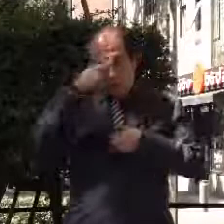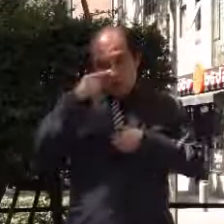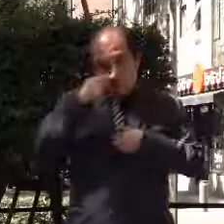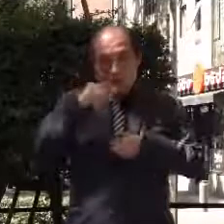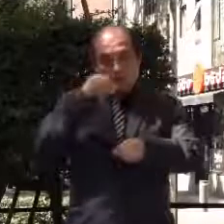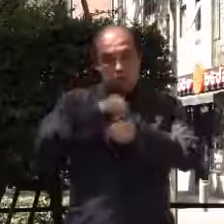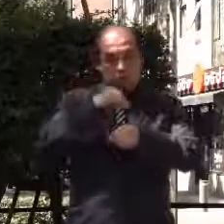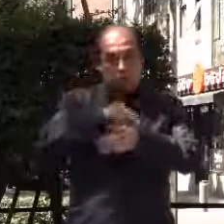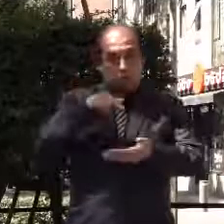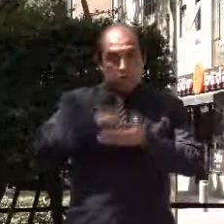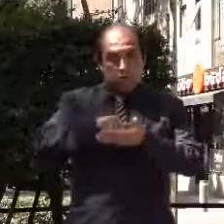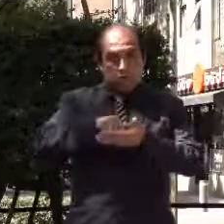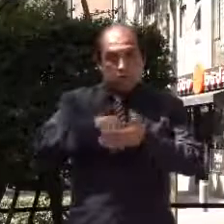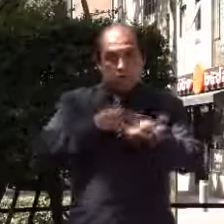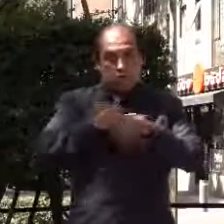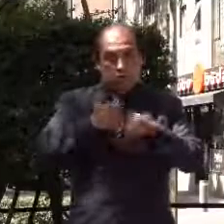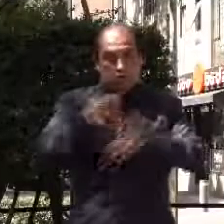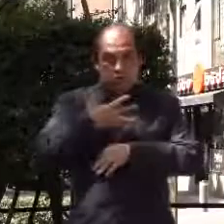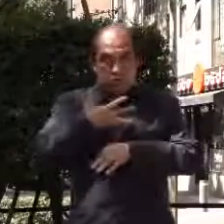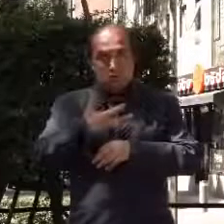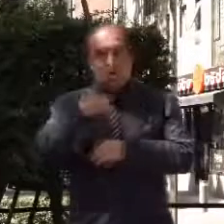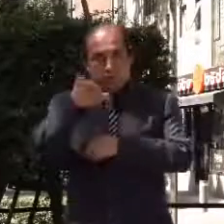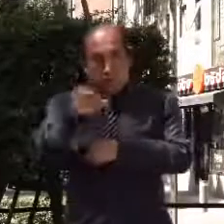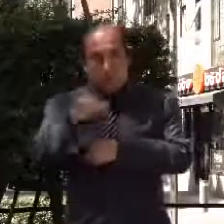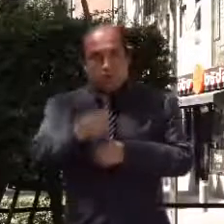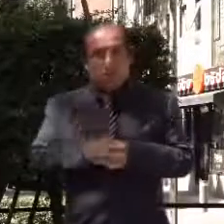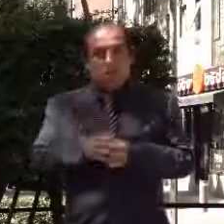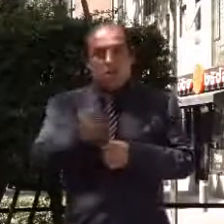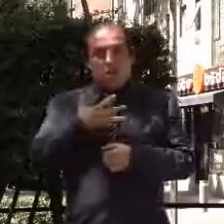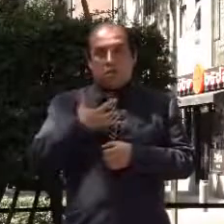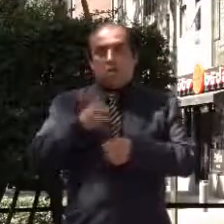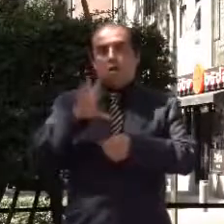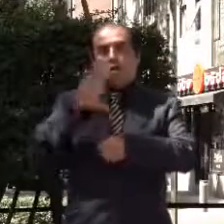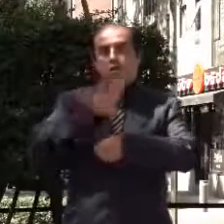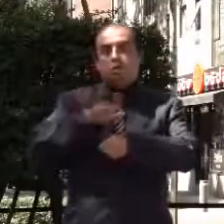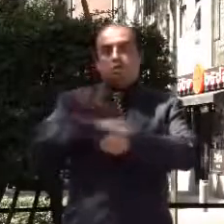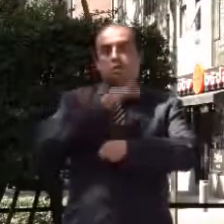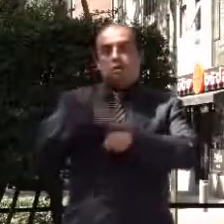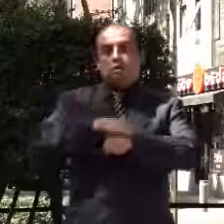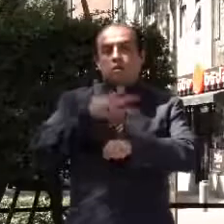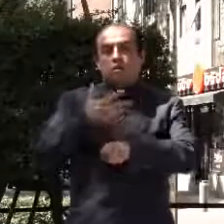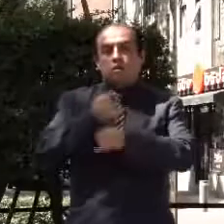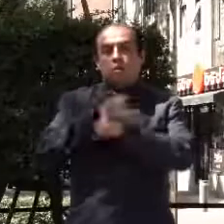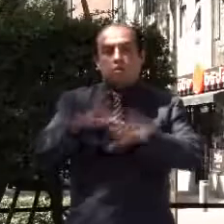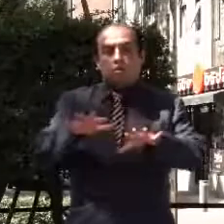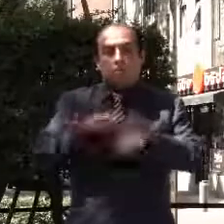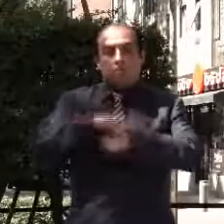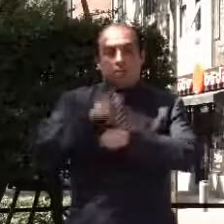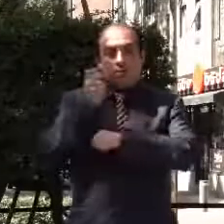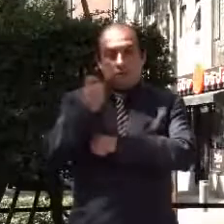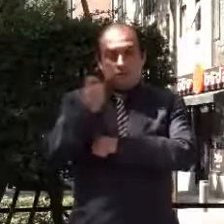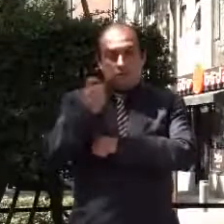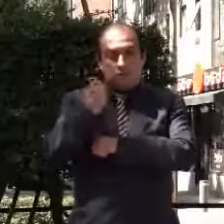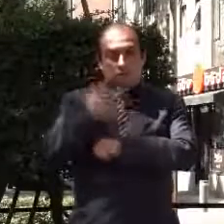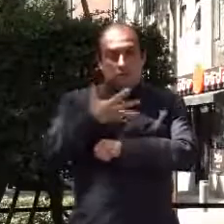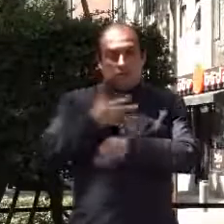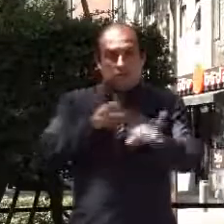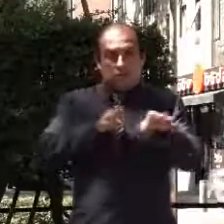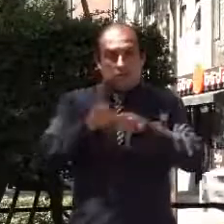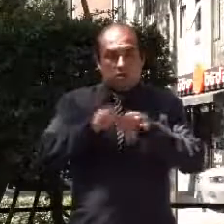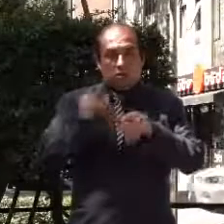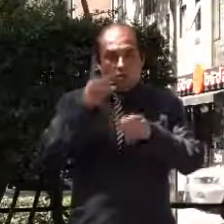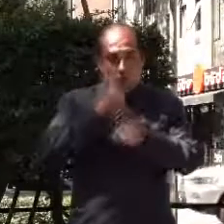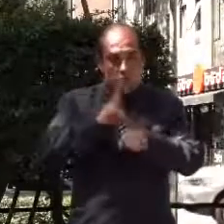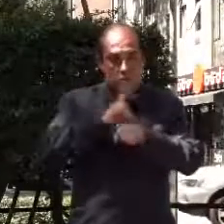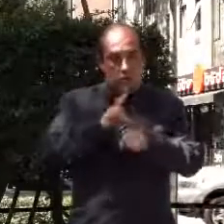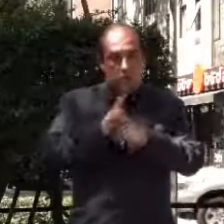Sí, pasaron sus exámenes de confianza, tenemos la información, pero más allá de eso es su trabajo cotidiano el que habla por